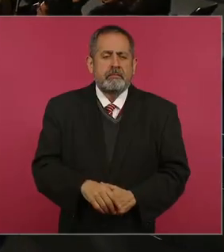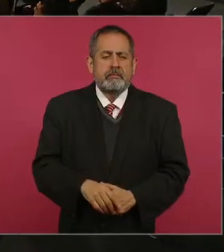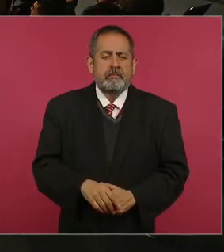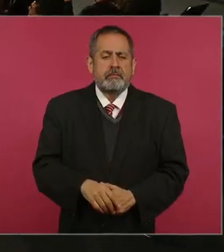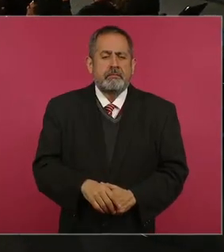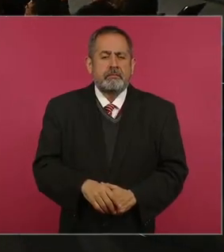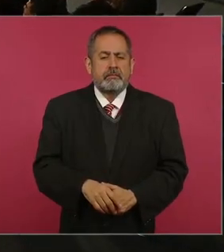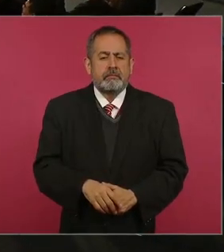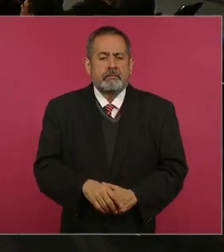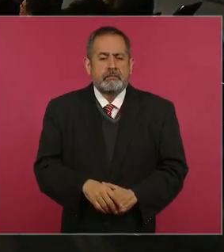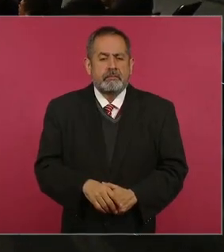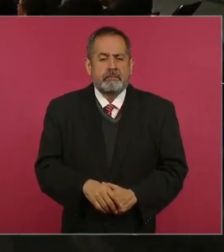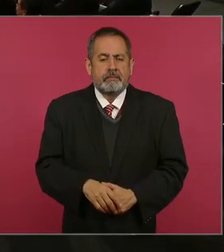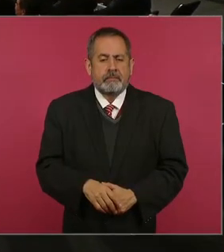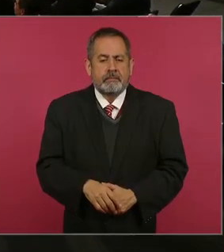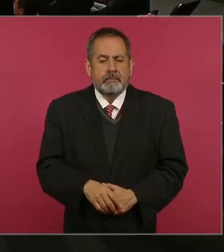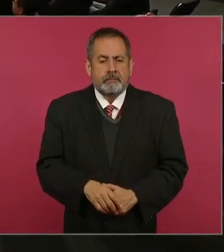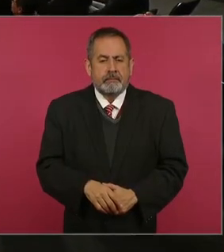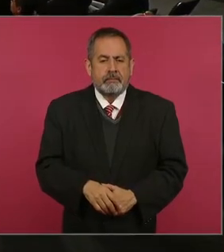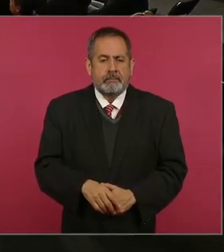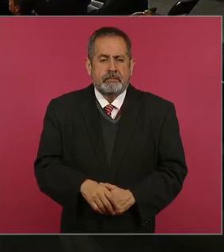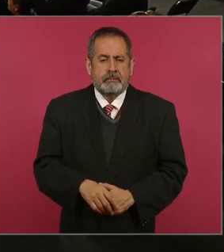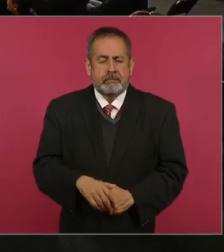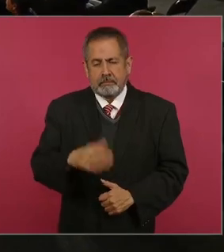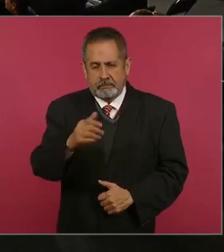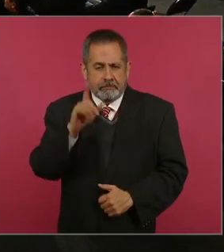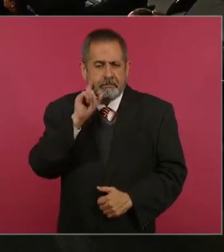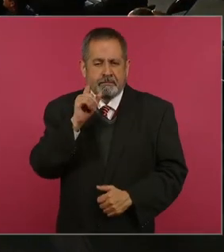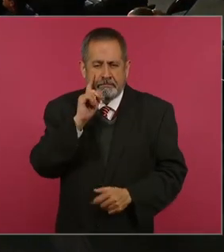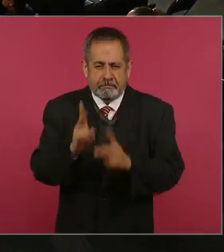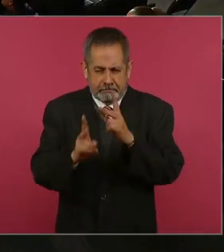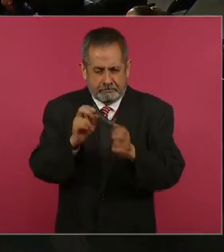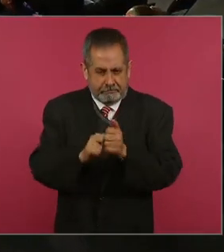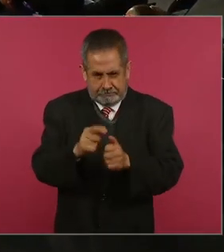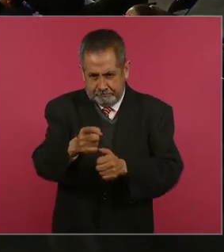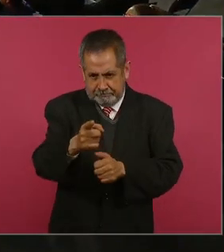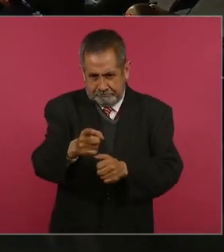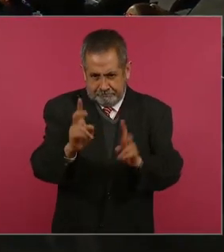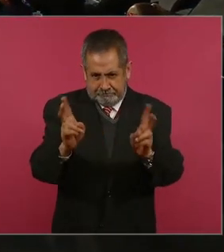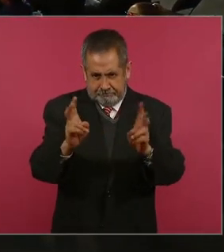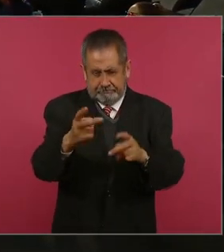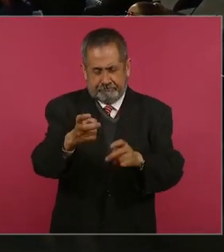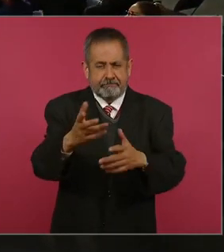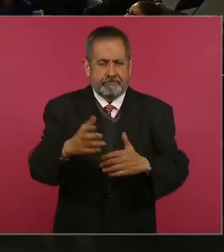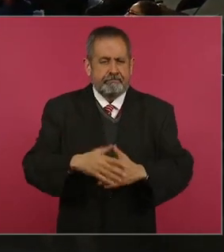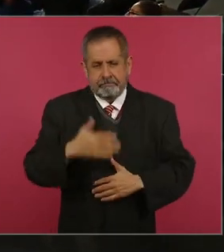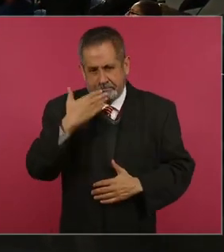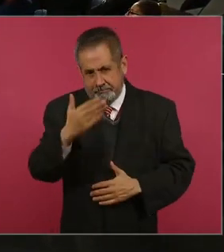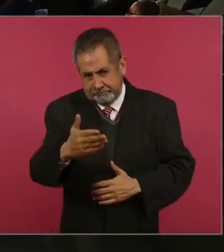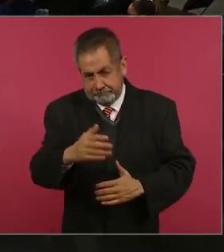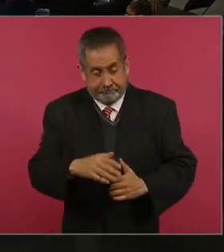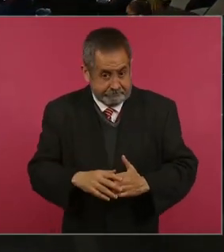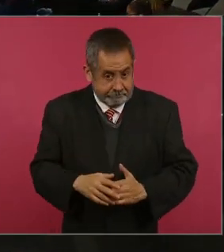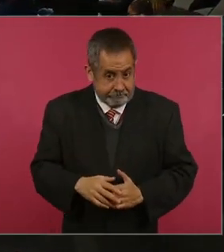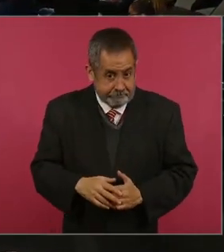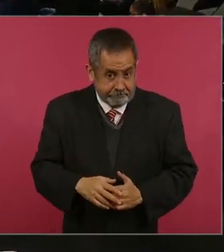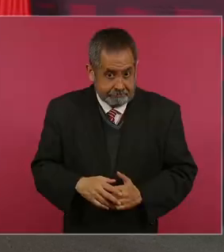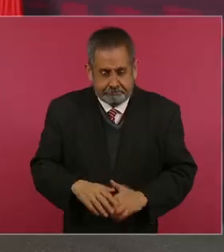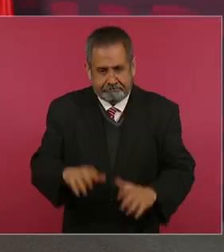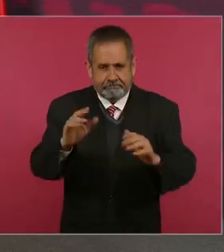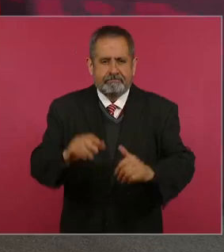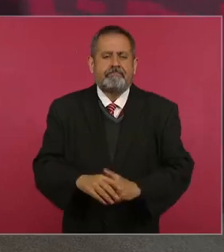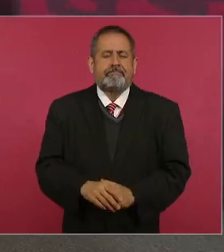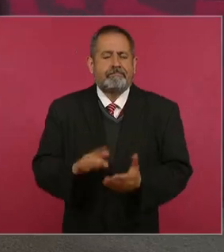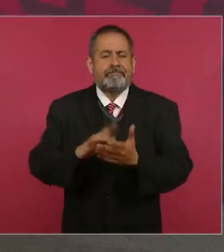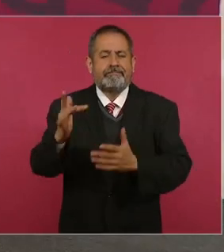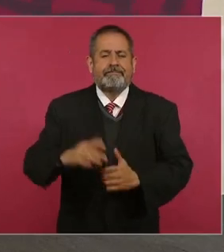nos ha dicho nada a lo largo de la semana. ¿Qué les parece si mañana hablamos de eso? ¿Sí? Bueno,